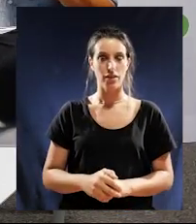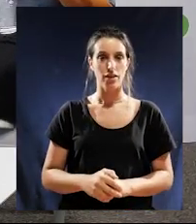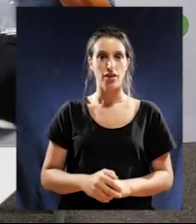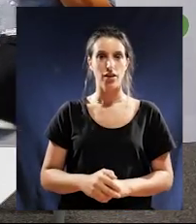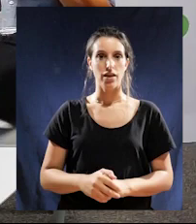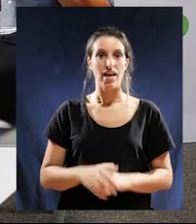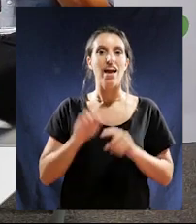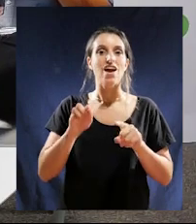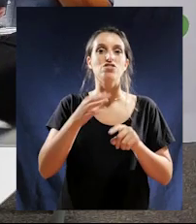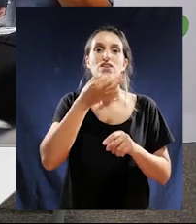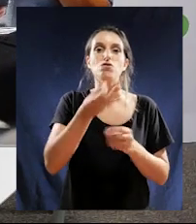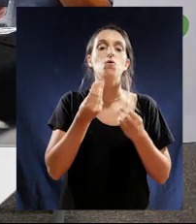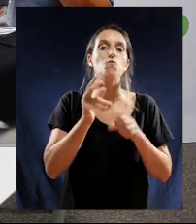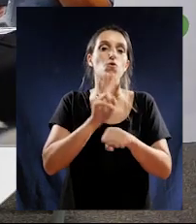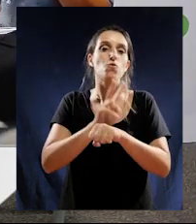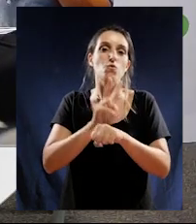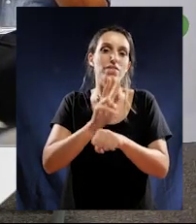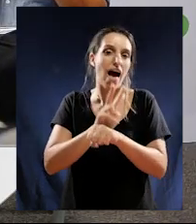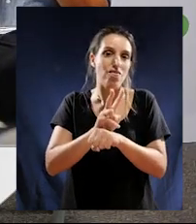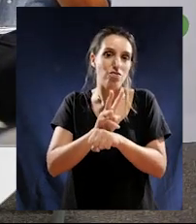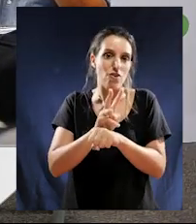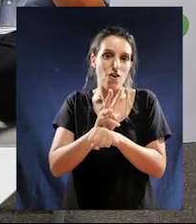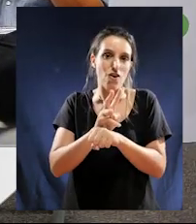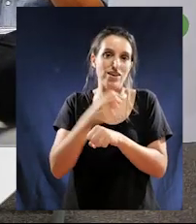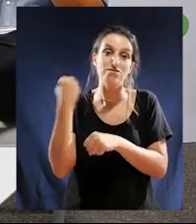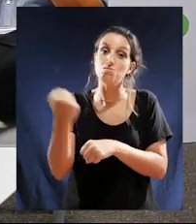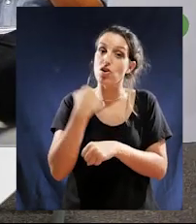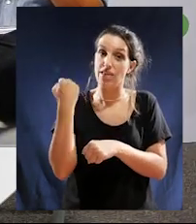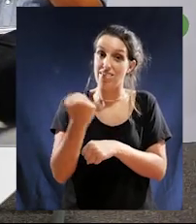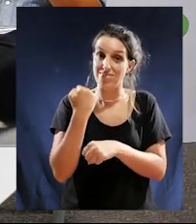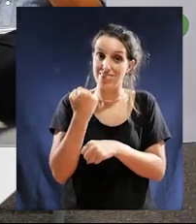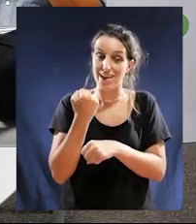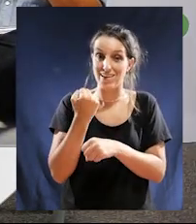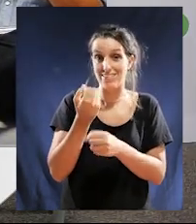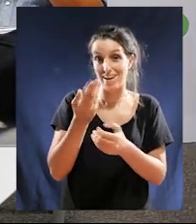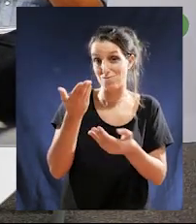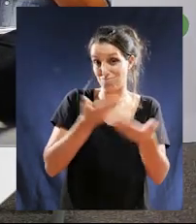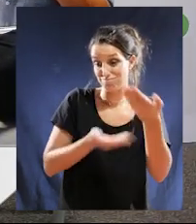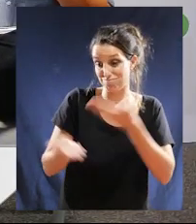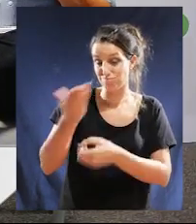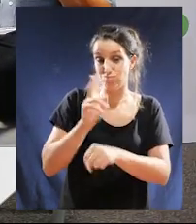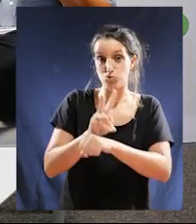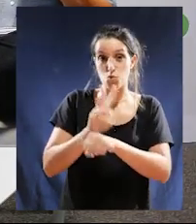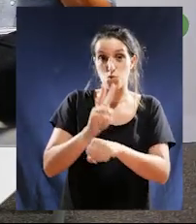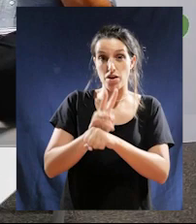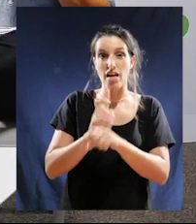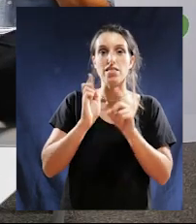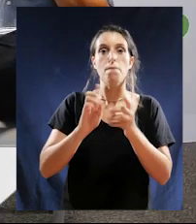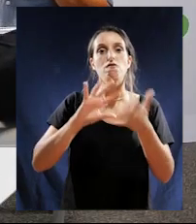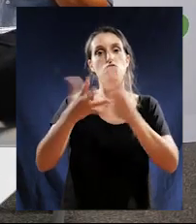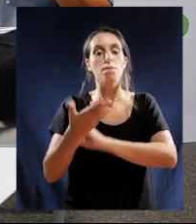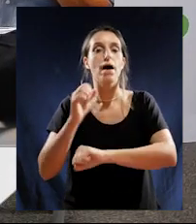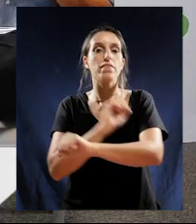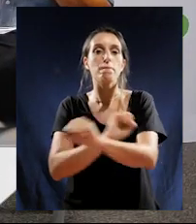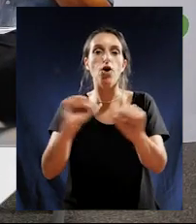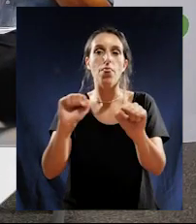verdad estás trayendo esto del cuidado de sí mismo, que es parte también del cuidado del otro, y de qué manera